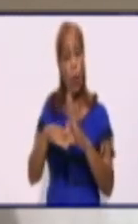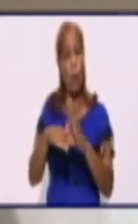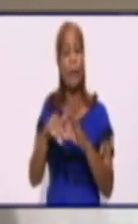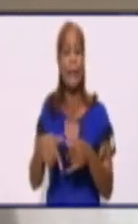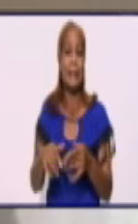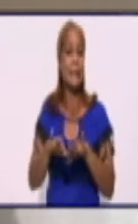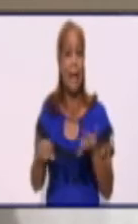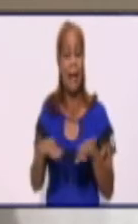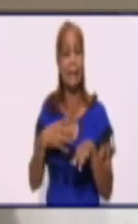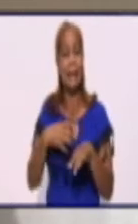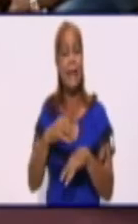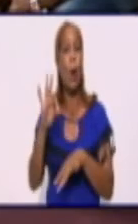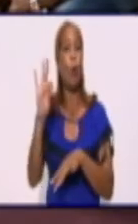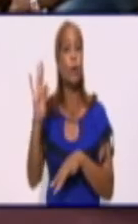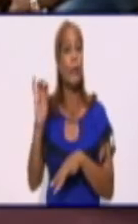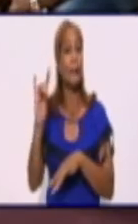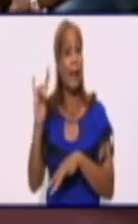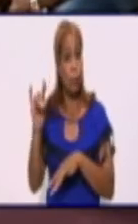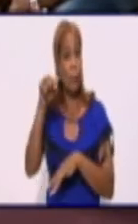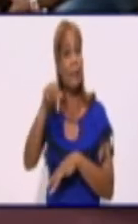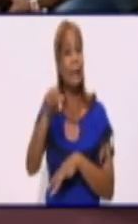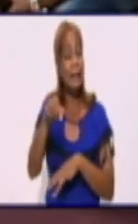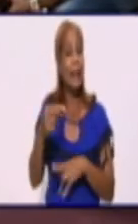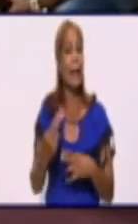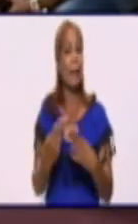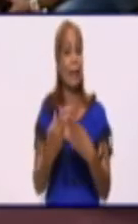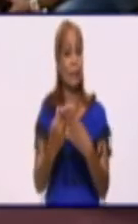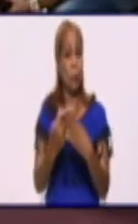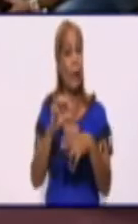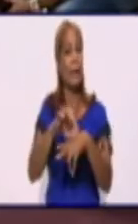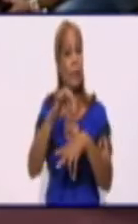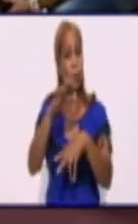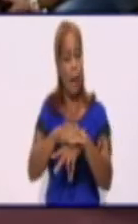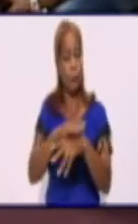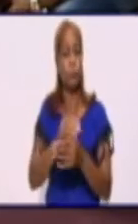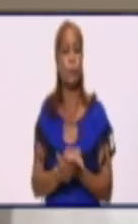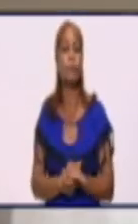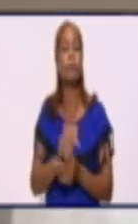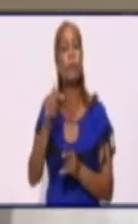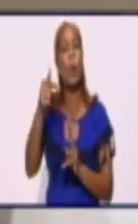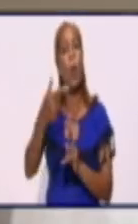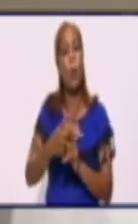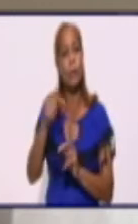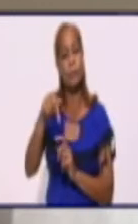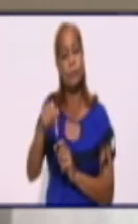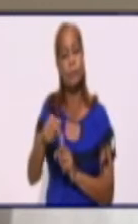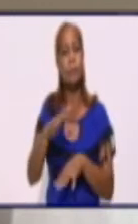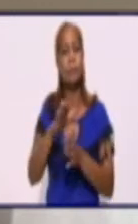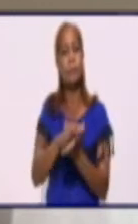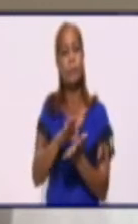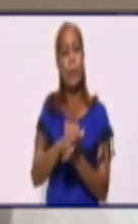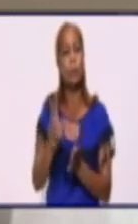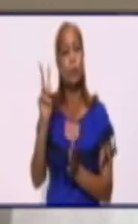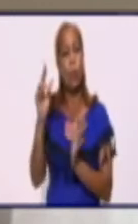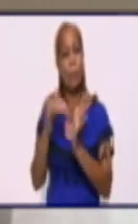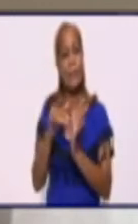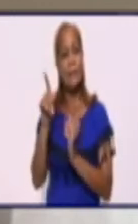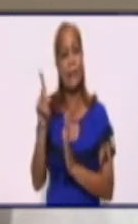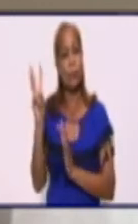casos confirmados de ese evento local. Bastante alto. Hoy se mantienen en la provincia ingresados